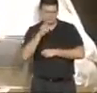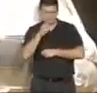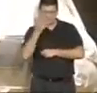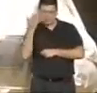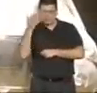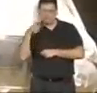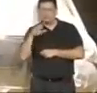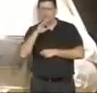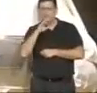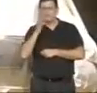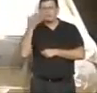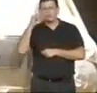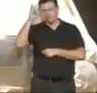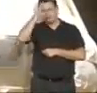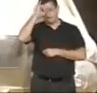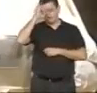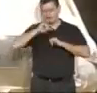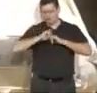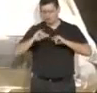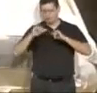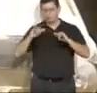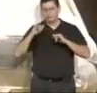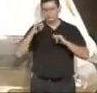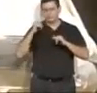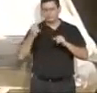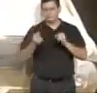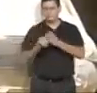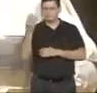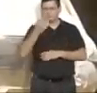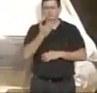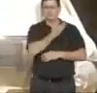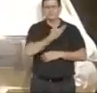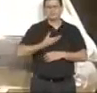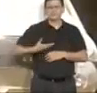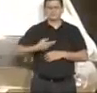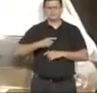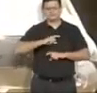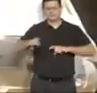¿en qué terminaron las ideologías? En dictaduras, siempre.